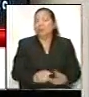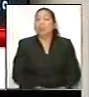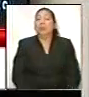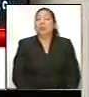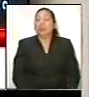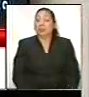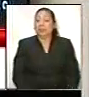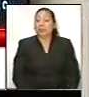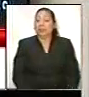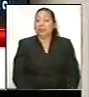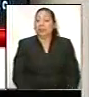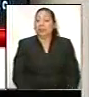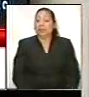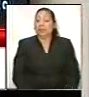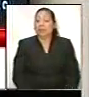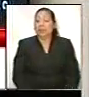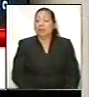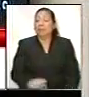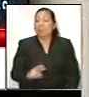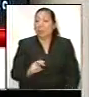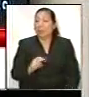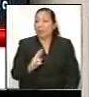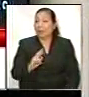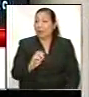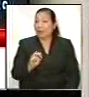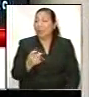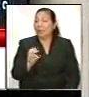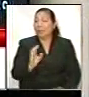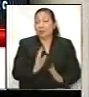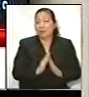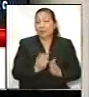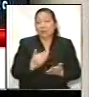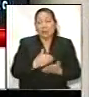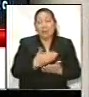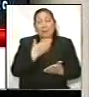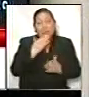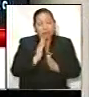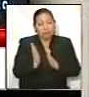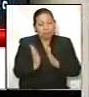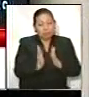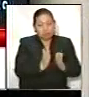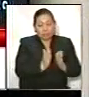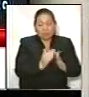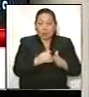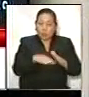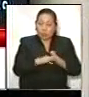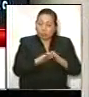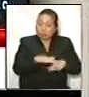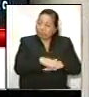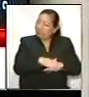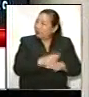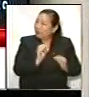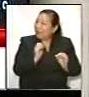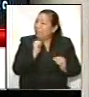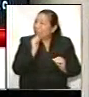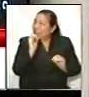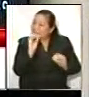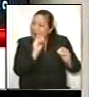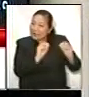congresista Mantilla, que precisamente solicitó el cuarto intermedio debido a que no se encuentra